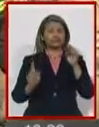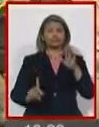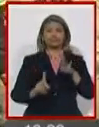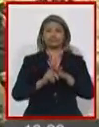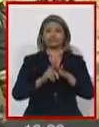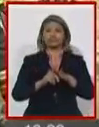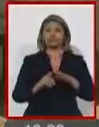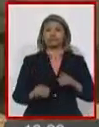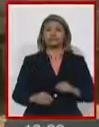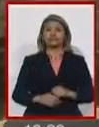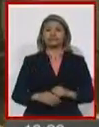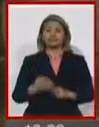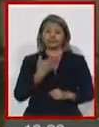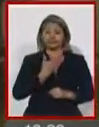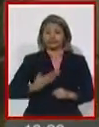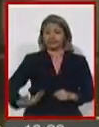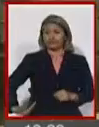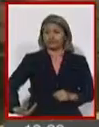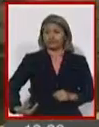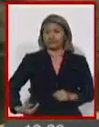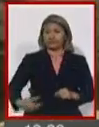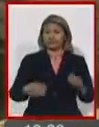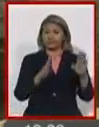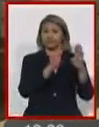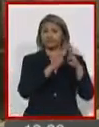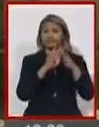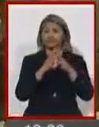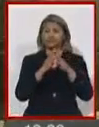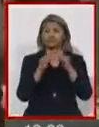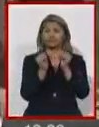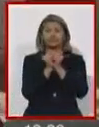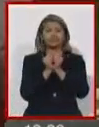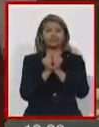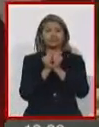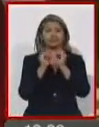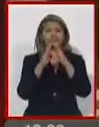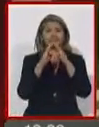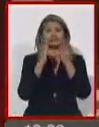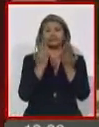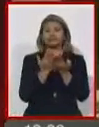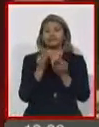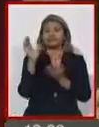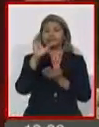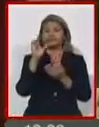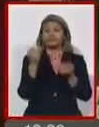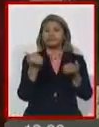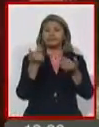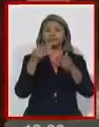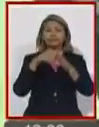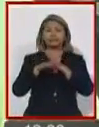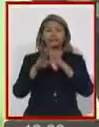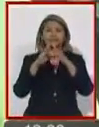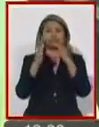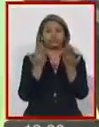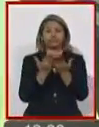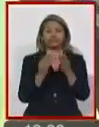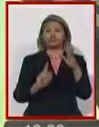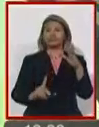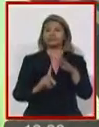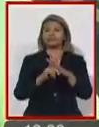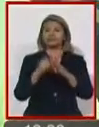por eso no le digo, yo soy presidenta de mi barrio y he estado con ella en el colegio, justamente para buscar un cupo en el colegio y